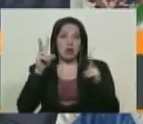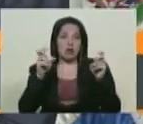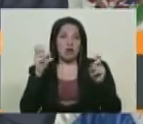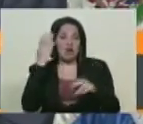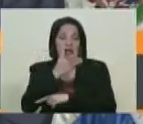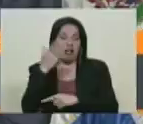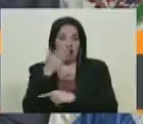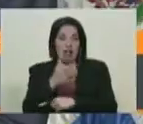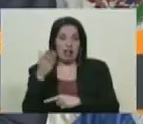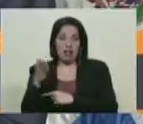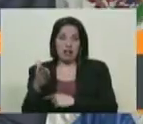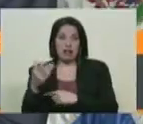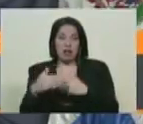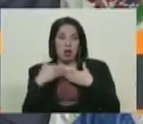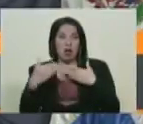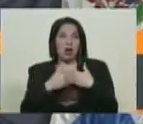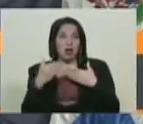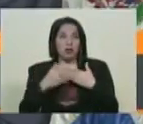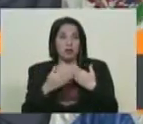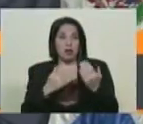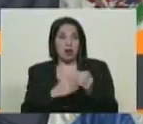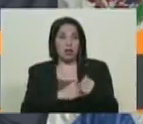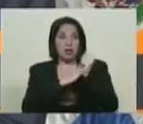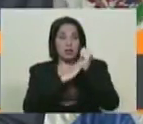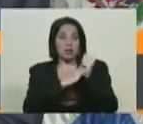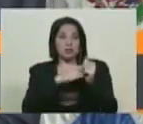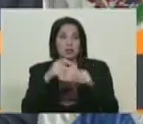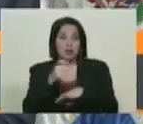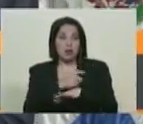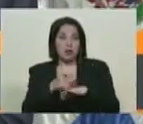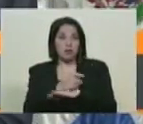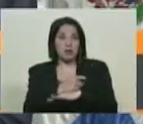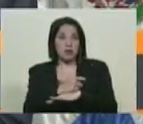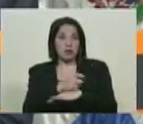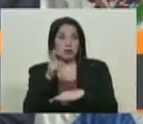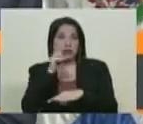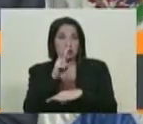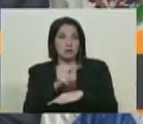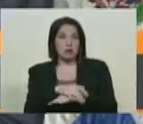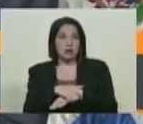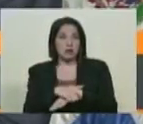incluso contra la delegación del gobierno de Venezuela,